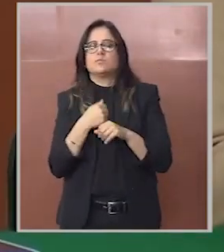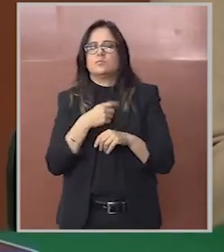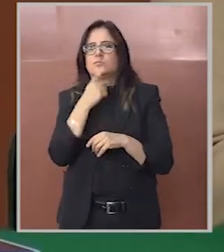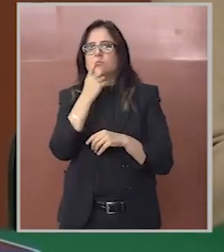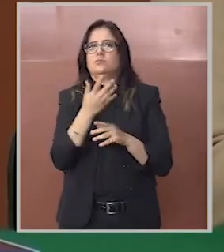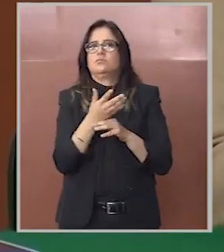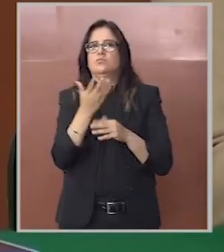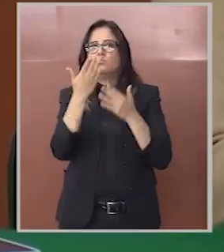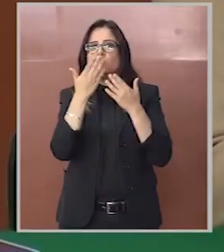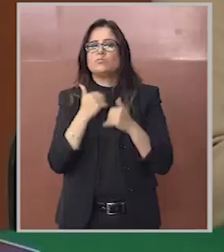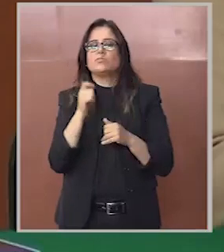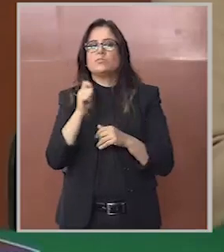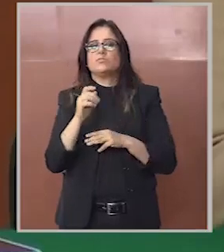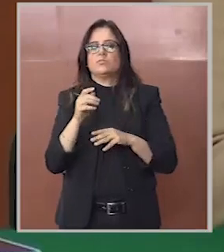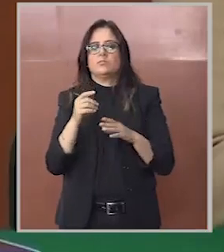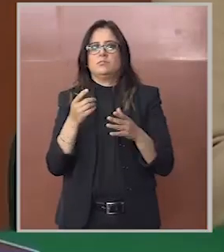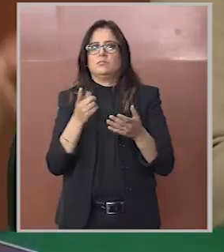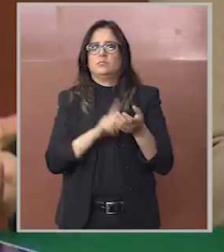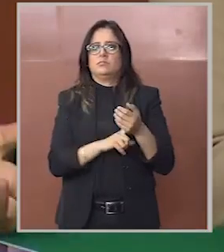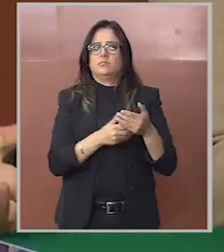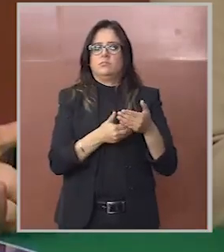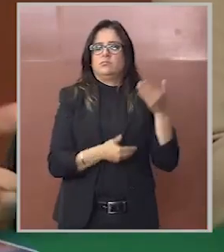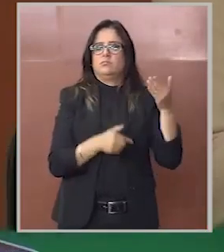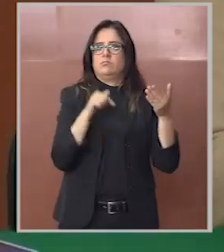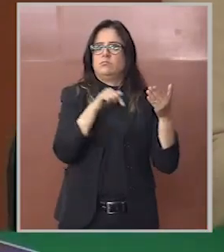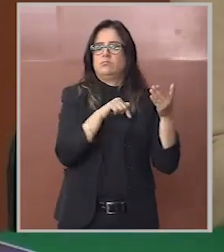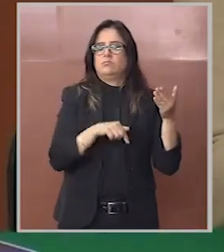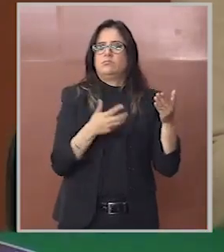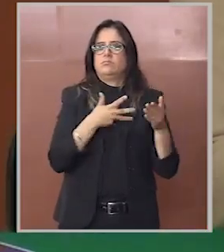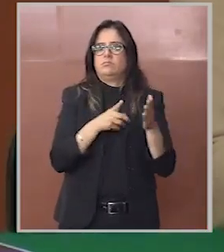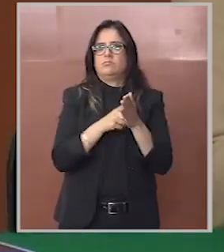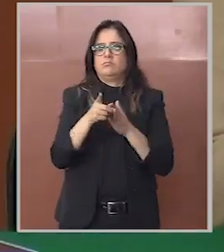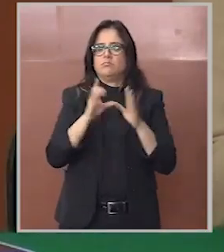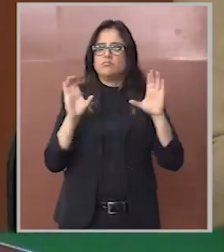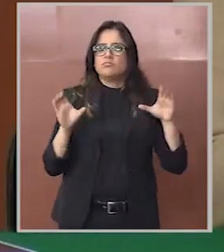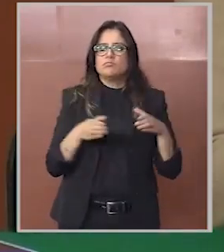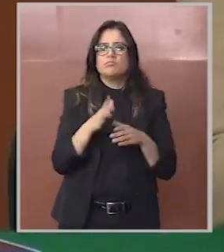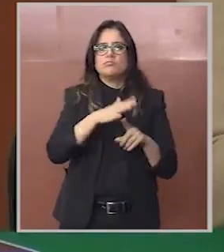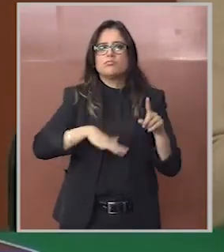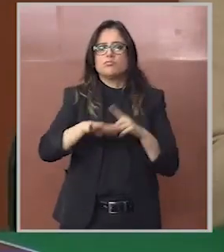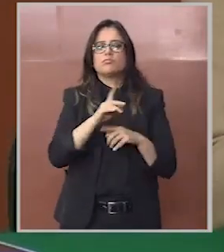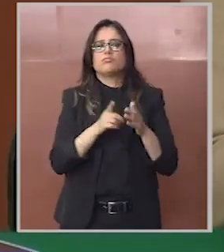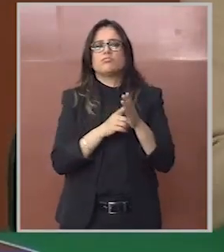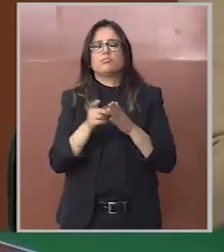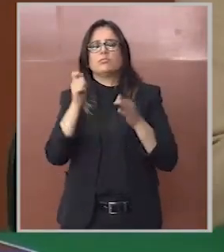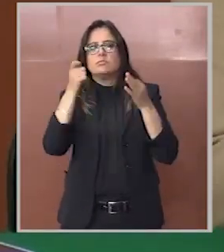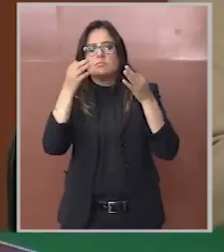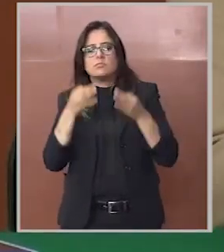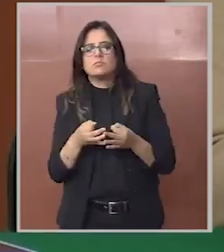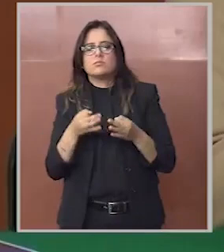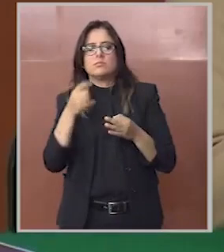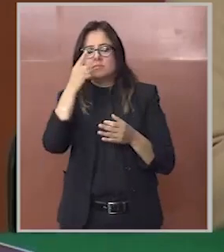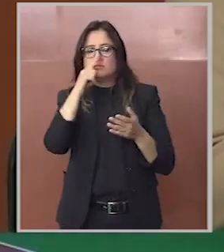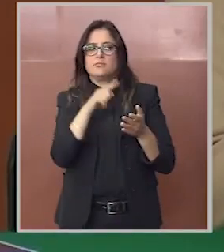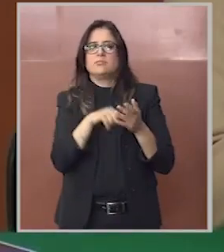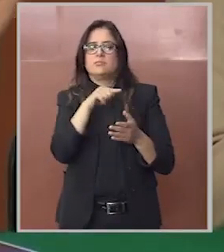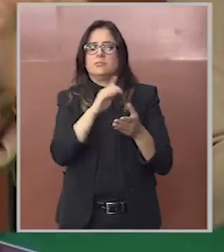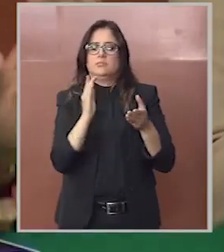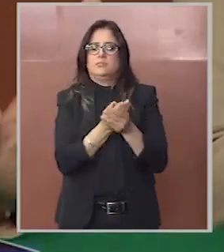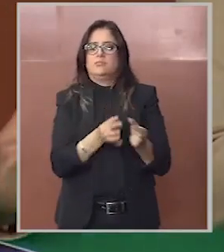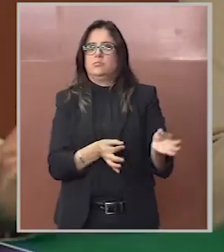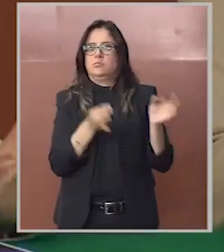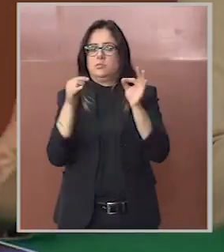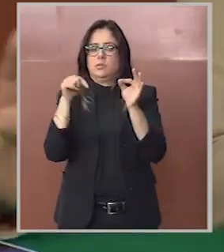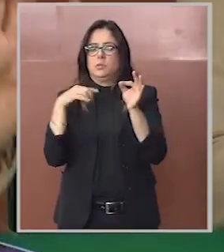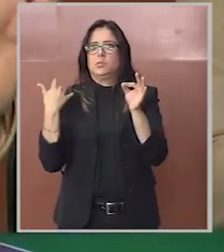existe un documento donde tenga Pues los derechos colectivos los derechos de poblaciones en específicas Creo que este es un documento único porque sí